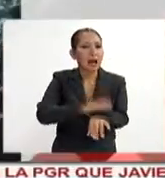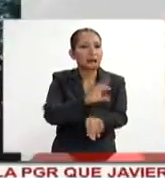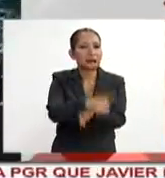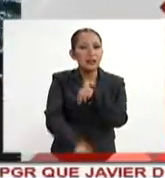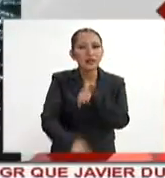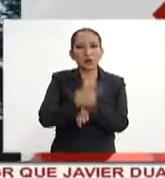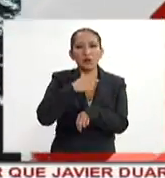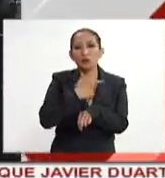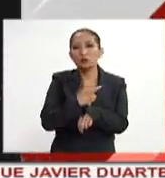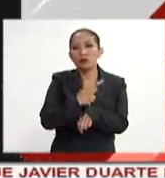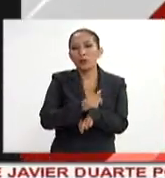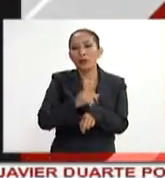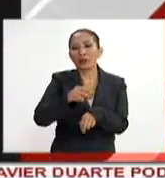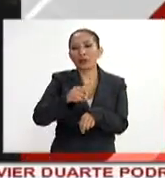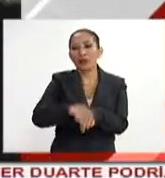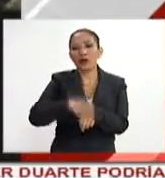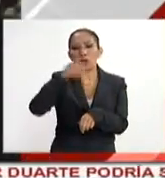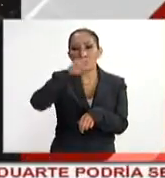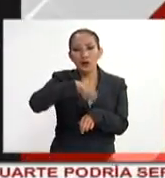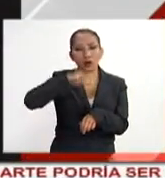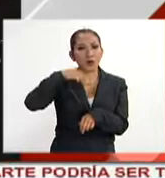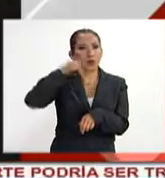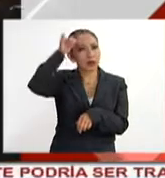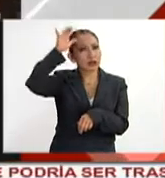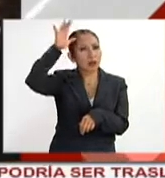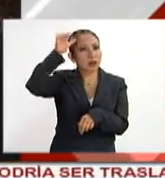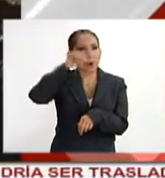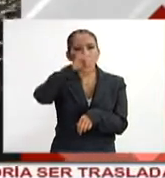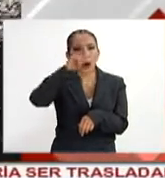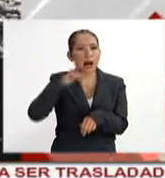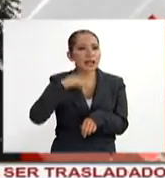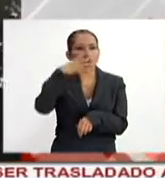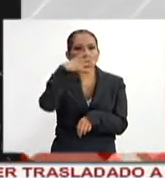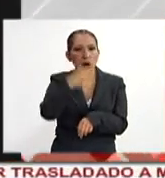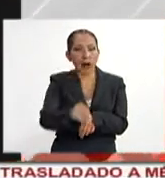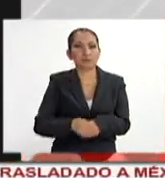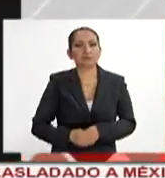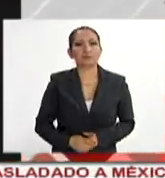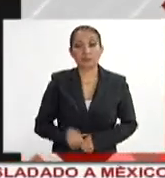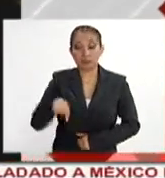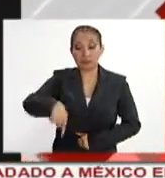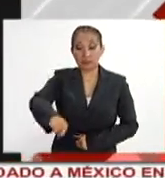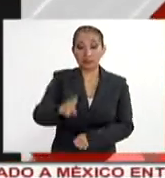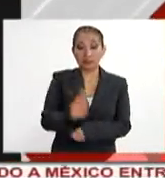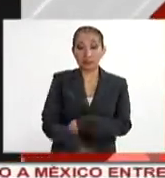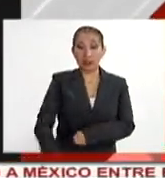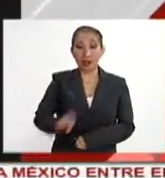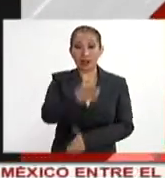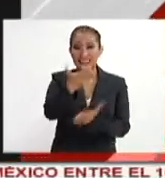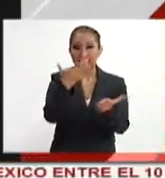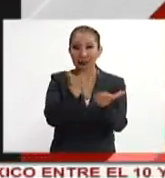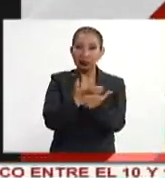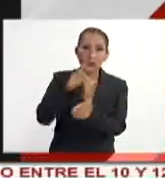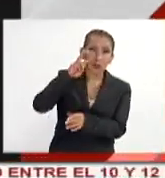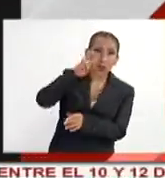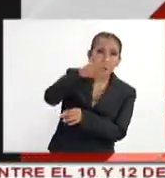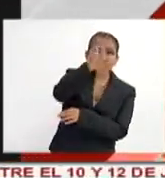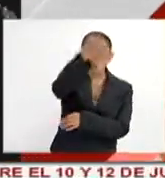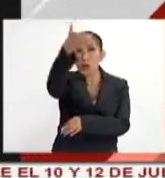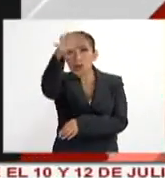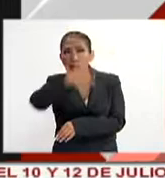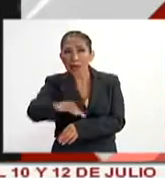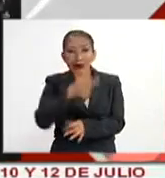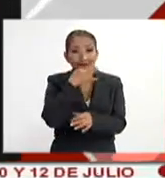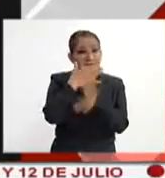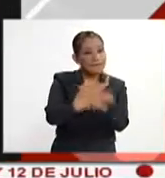afectadas fueron Gustavo Amadero, Cuauhtémoc, Miguel Hidalgo, Benito Juárez y Coyoacán. Para este miércoles, el Servicio